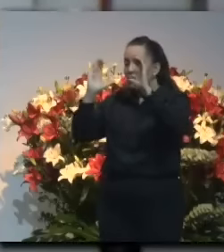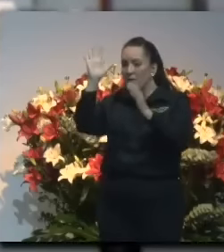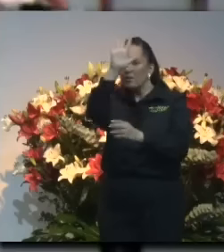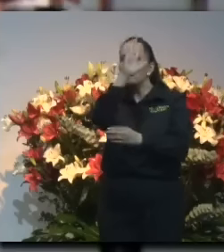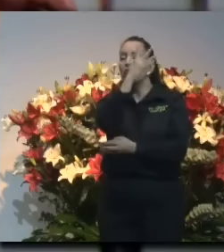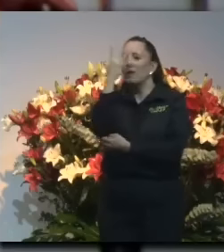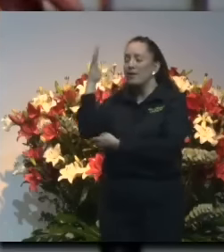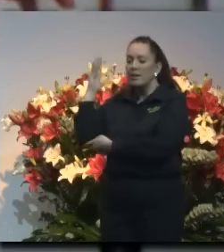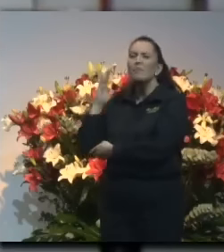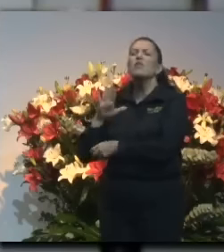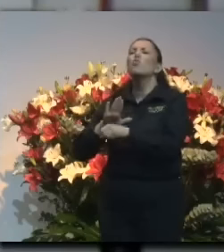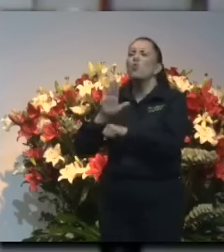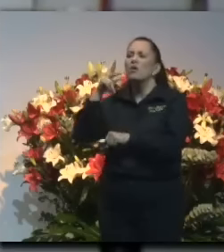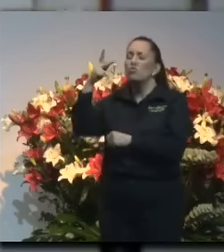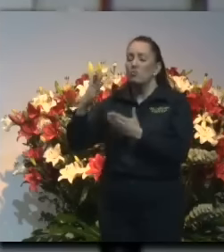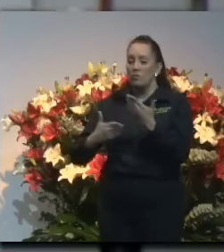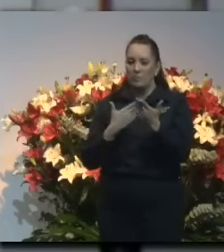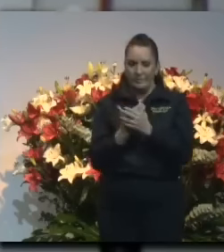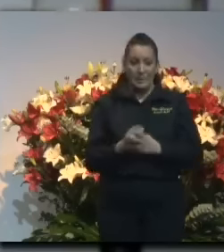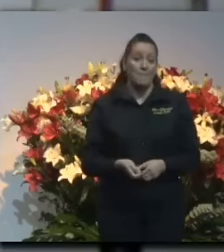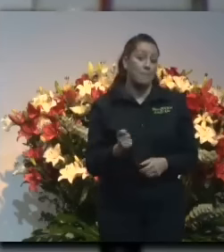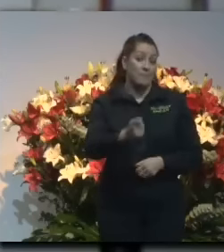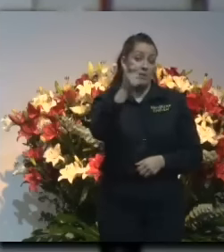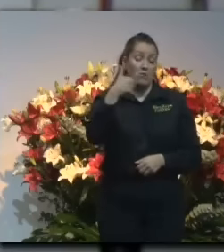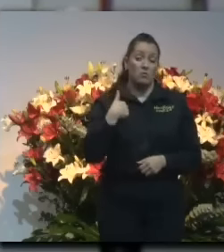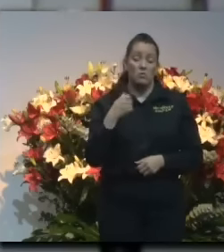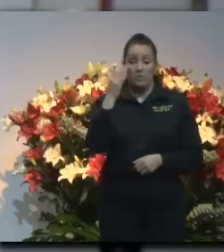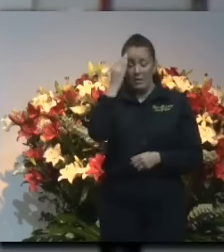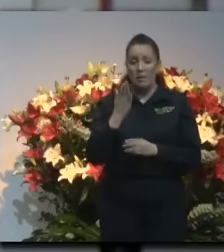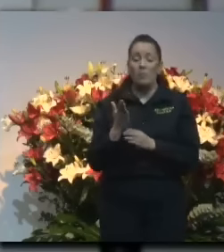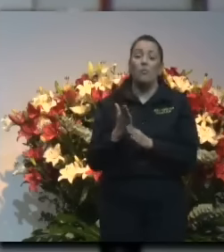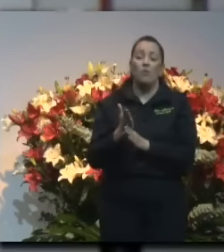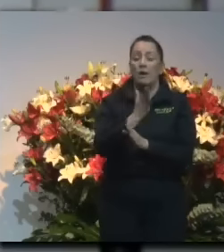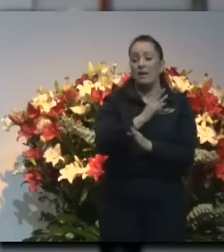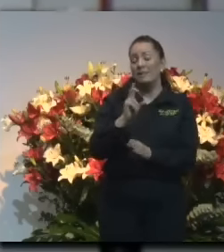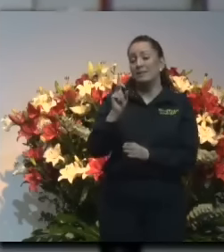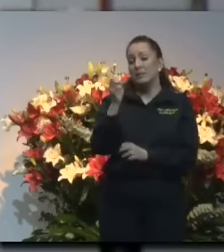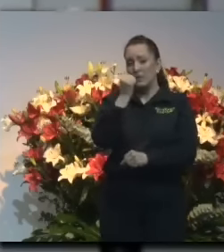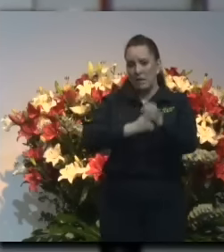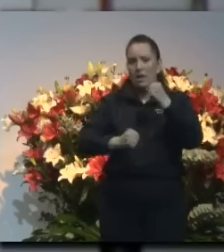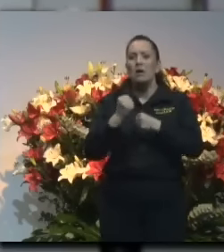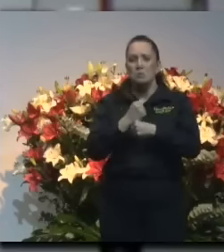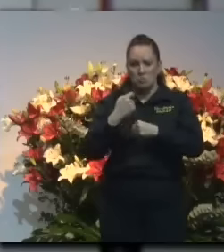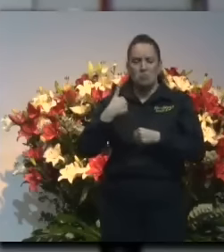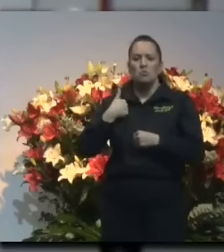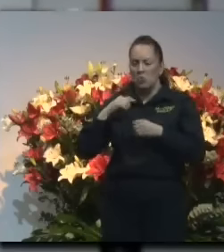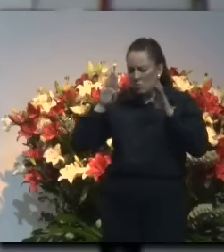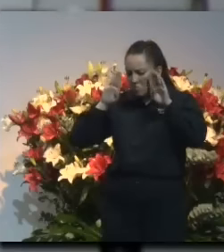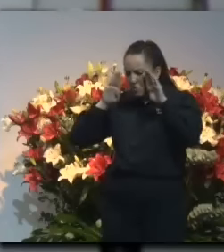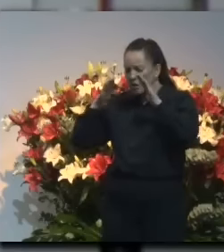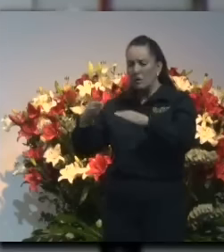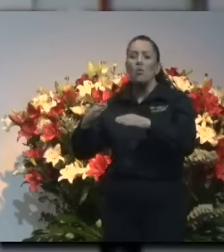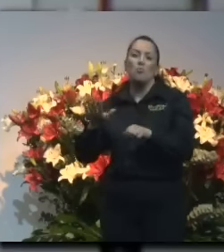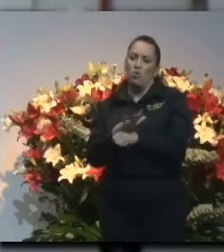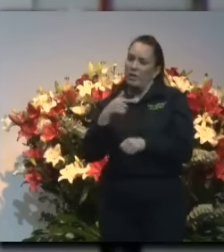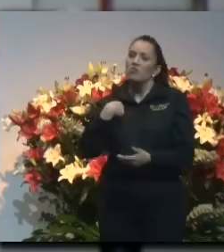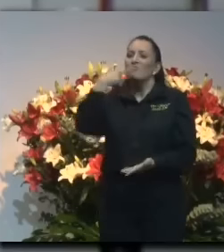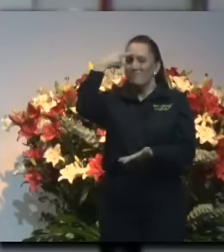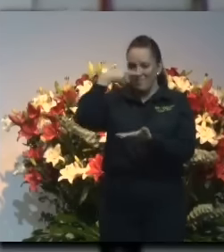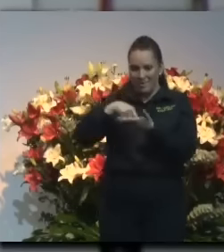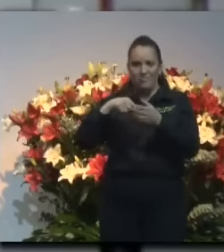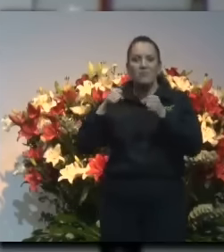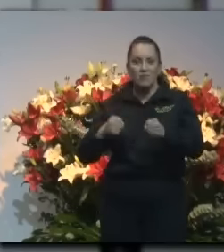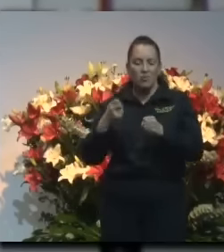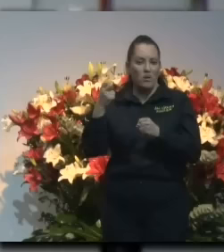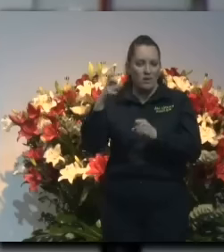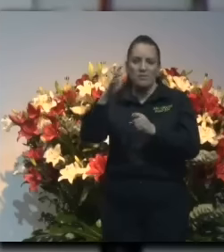Pues, primero decir que desde hace 30 años decidí dedicarme al tema de la sustentabilidad. Por un tema de convicción,